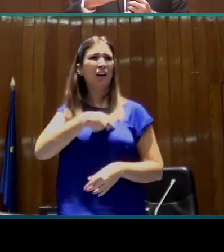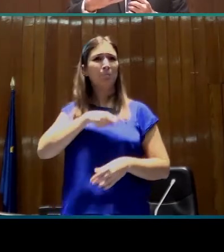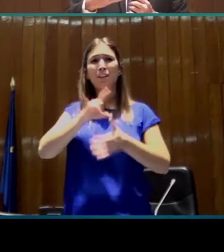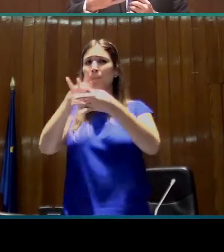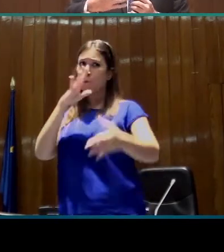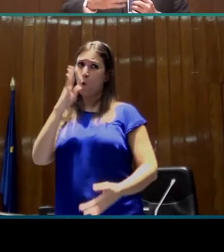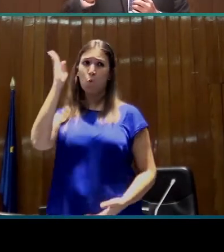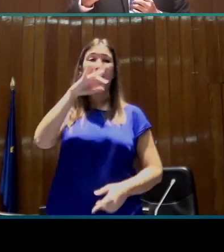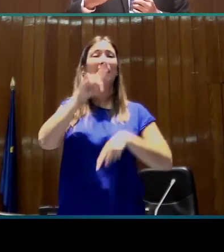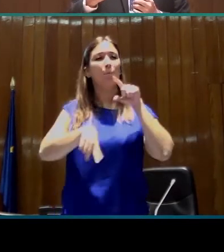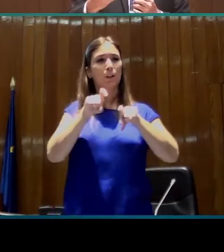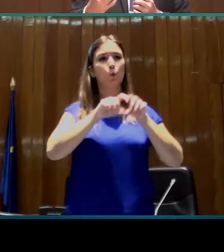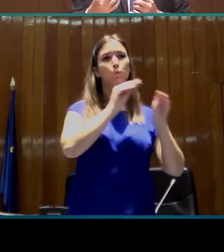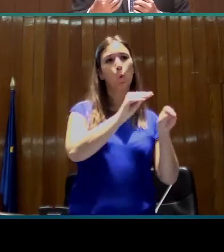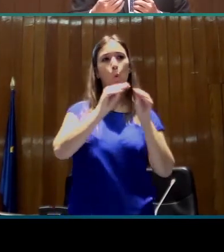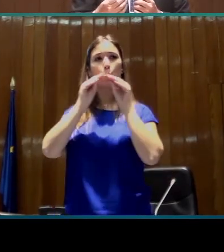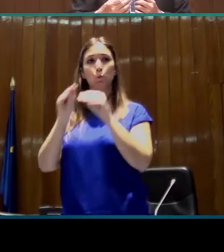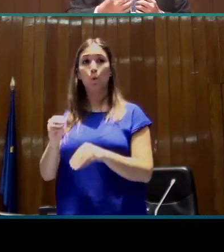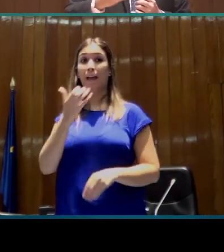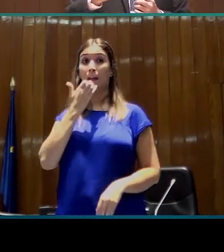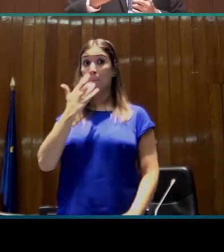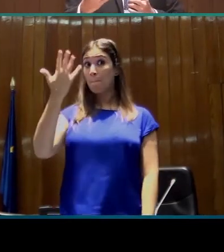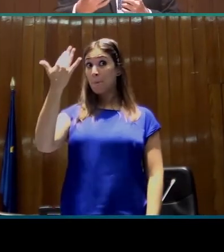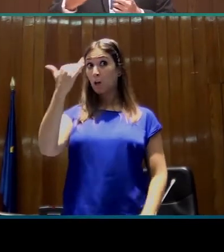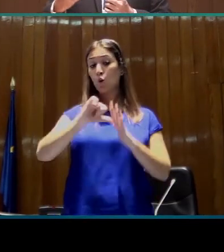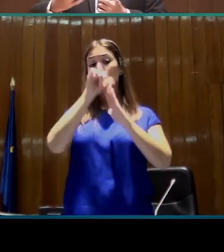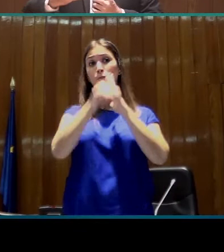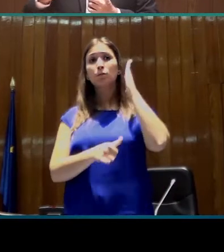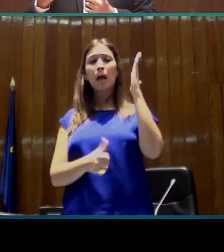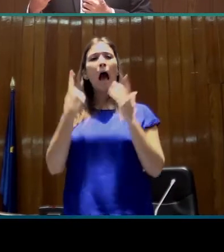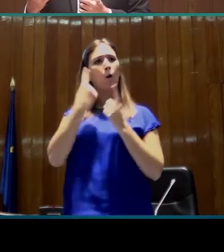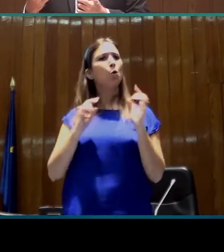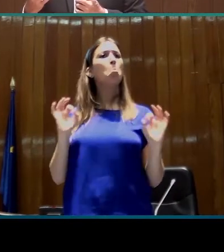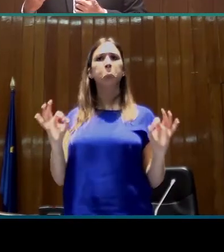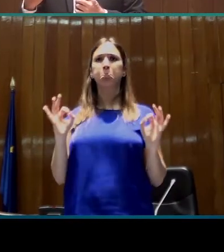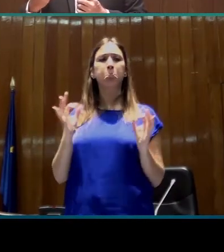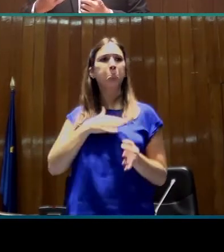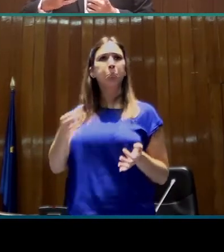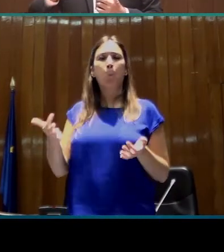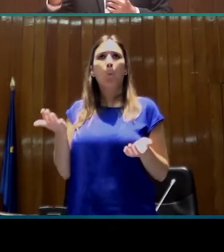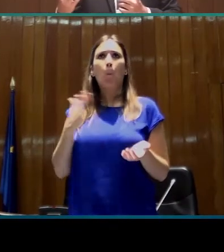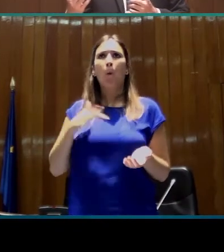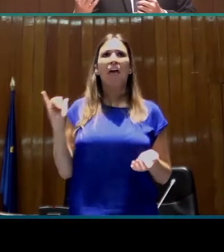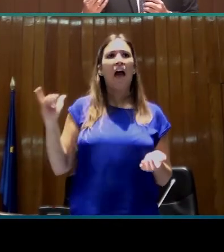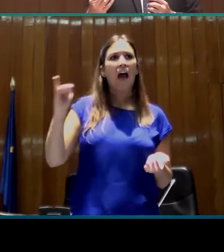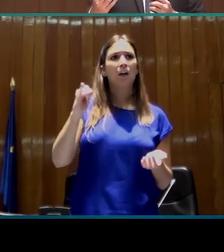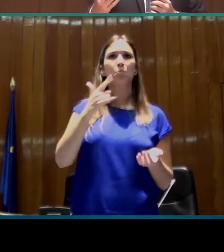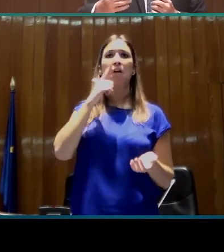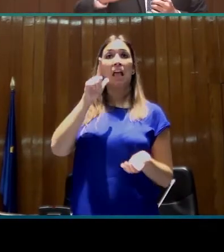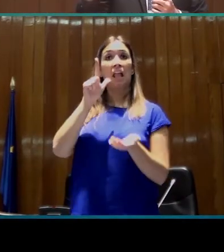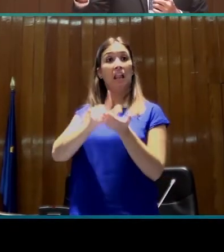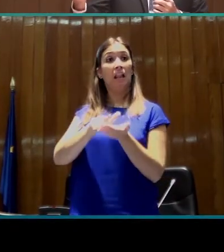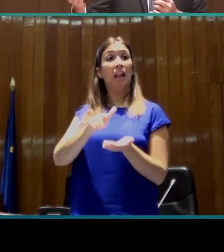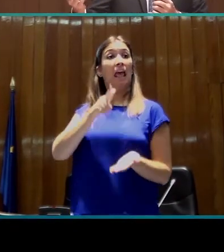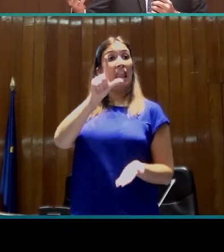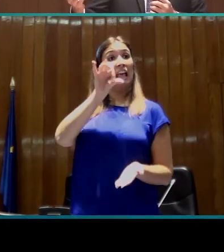español. De la misma forma, hay configuraciones de la mano que sí son legales y contrastivas en lengua de signos